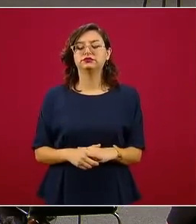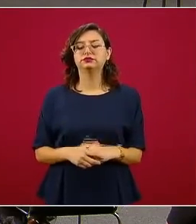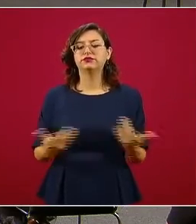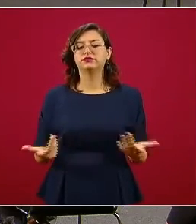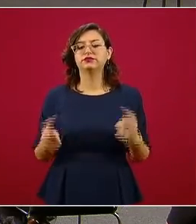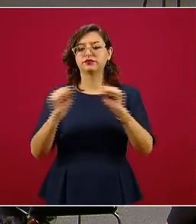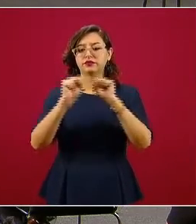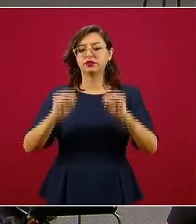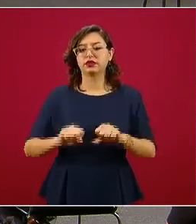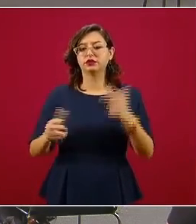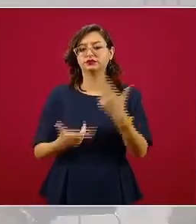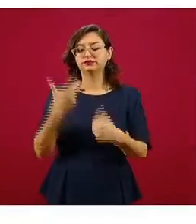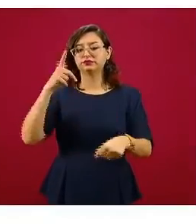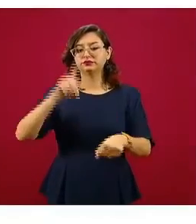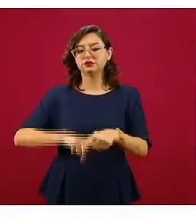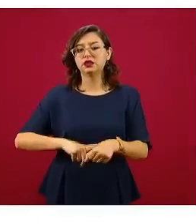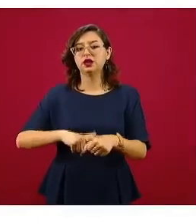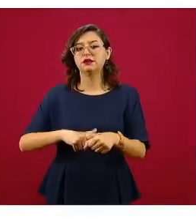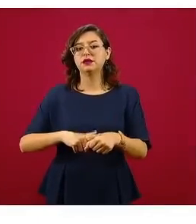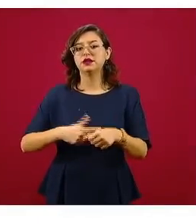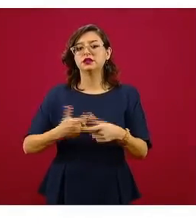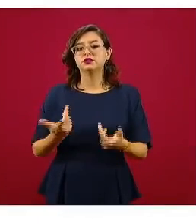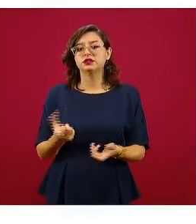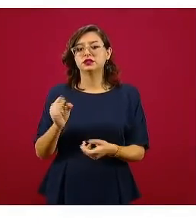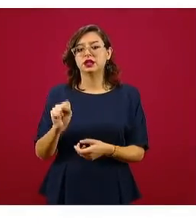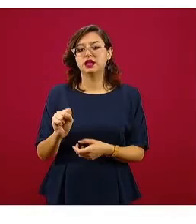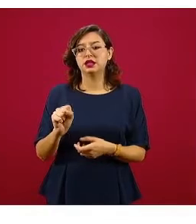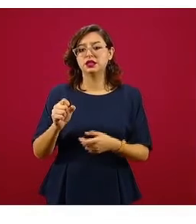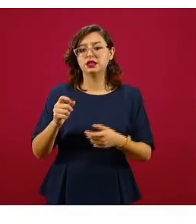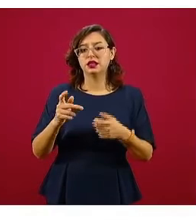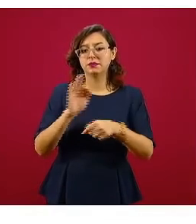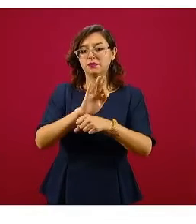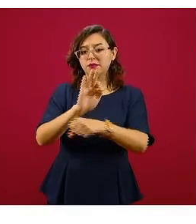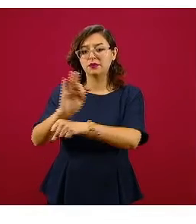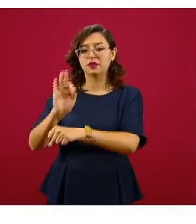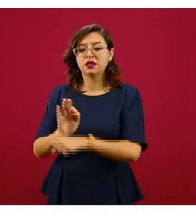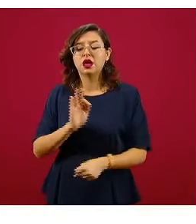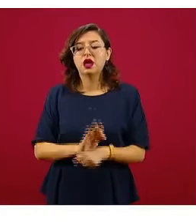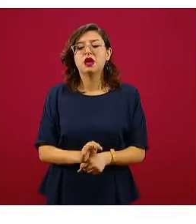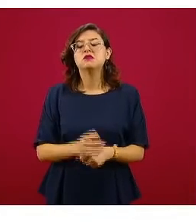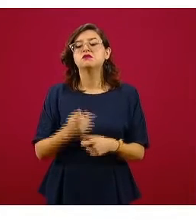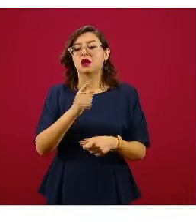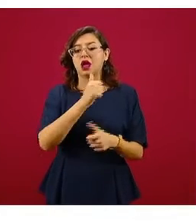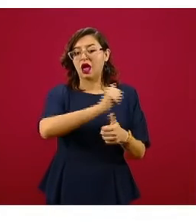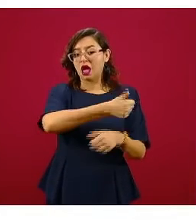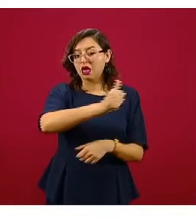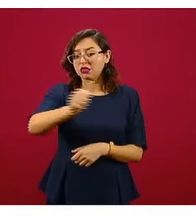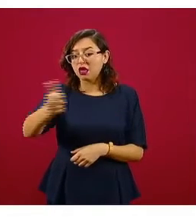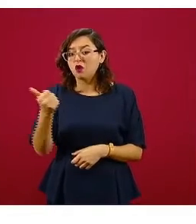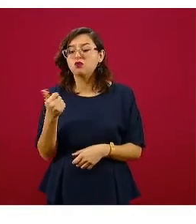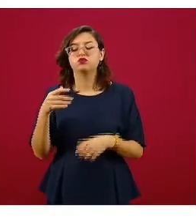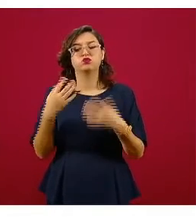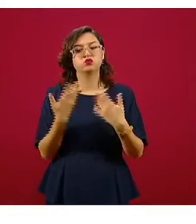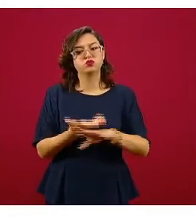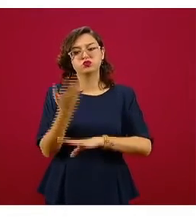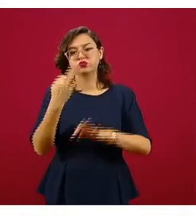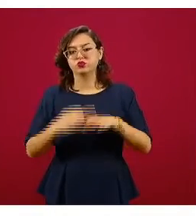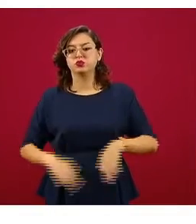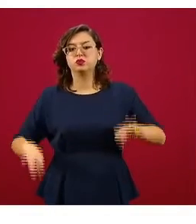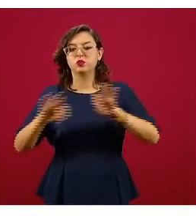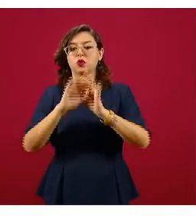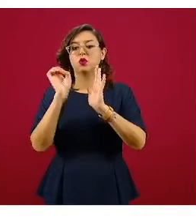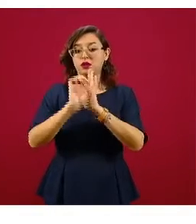nuestro Sistema Nacional de Protección Civil. Cada uno de ellos tiene una labor fundamental. Por ejemplo, los medios de comunicación que